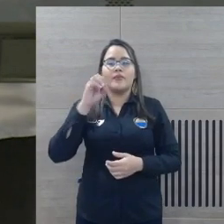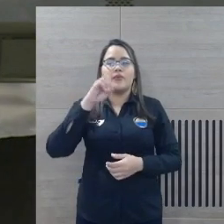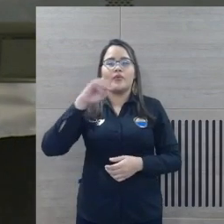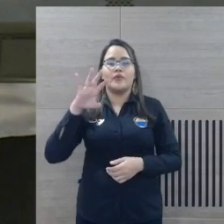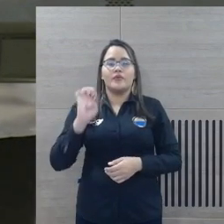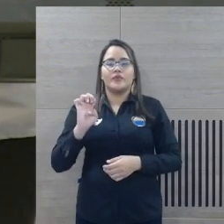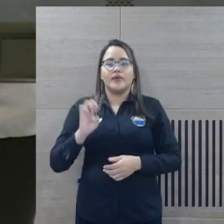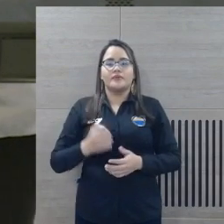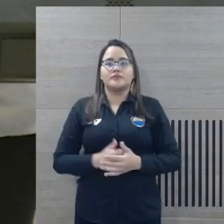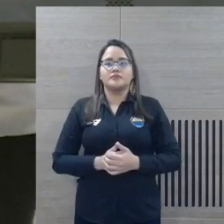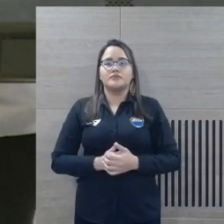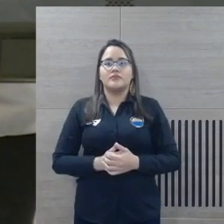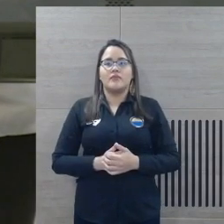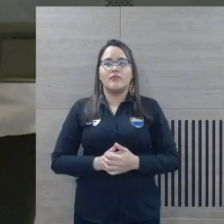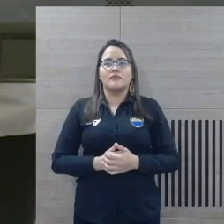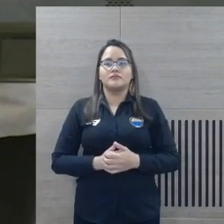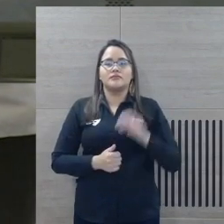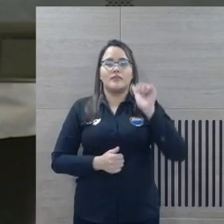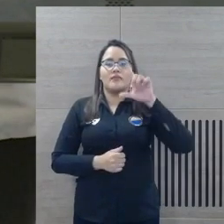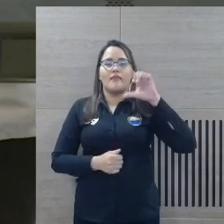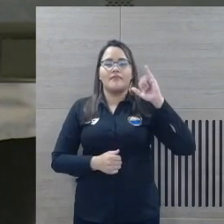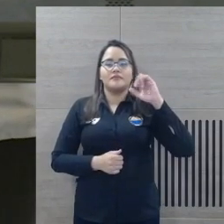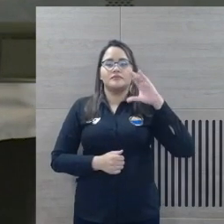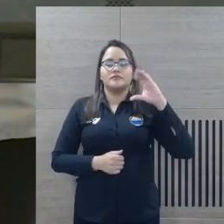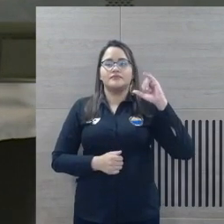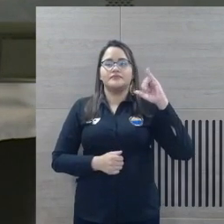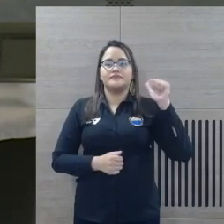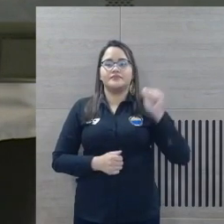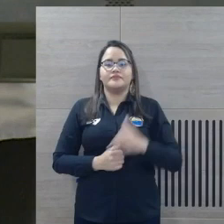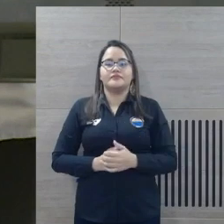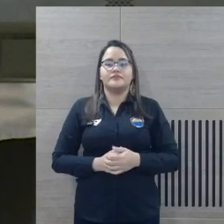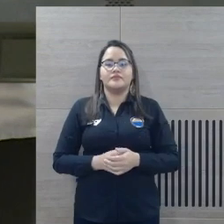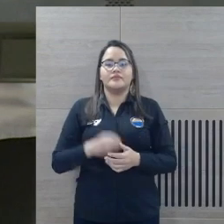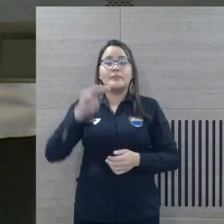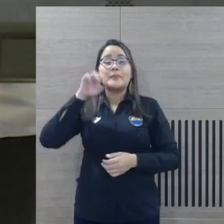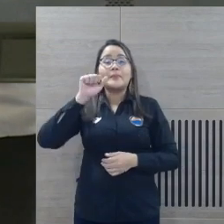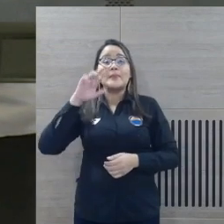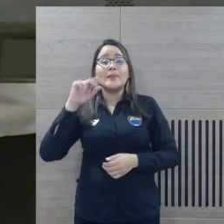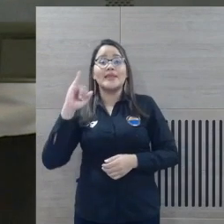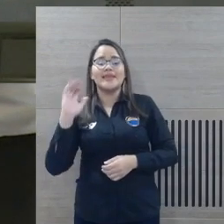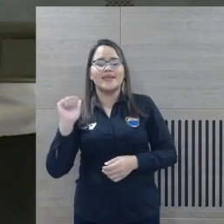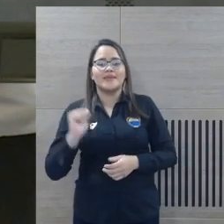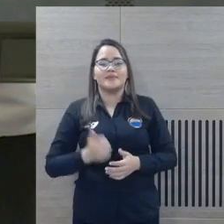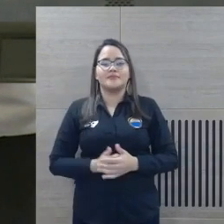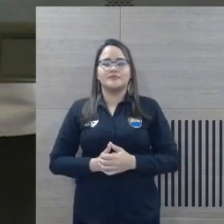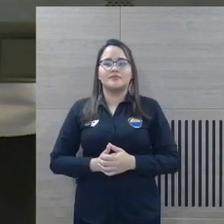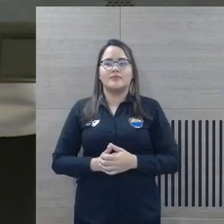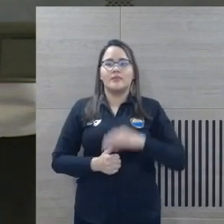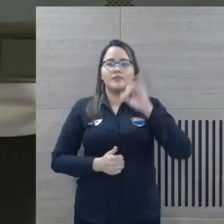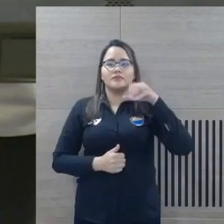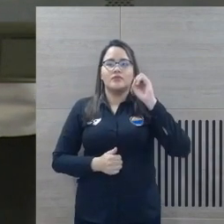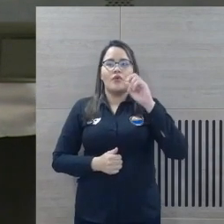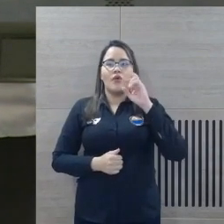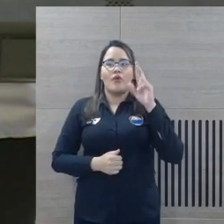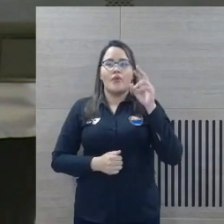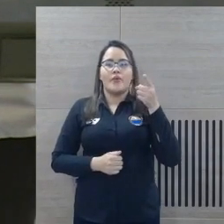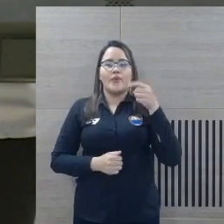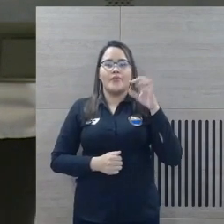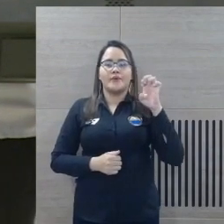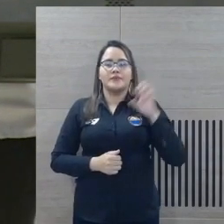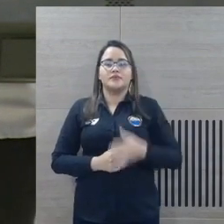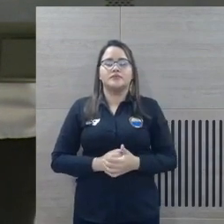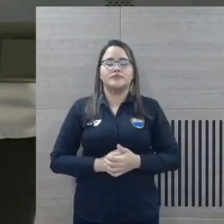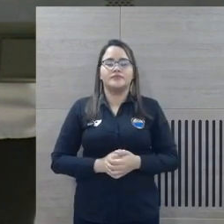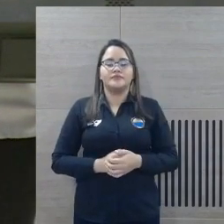Bolaño. María Ximena Camargo Cardoso. Jorge Alberto Cantillo González. Gracia Carolina Castro Hernández.